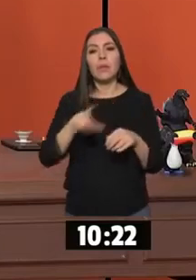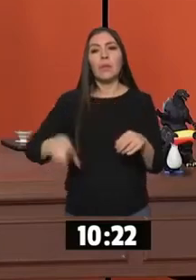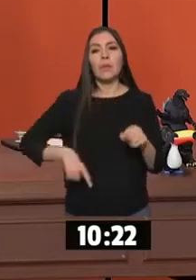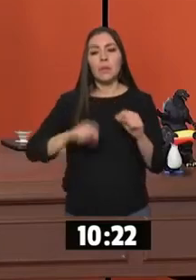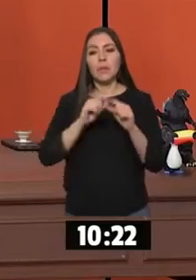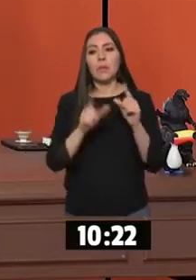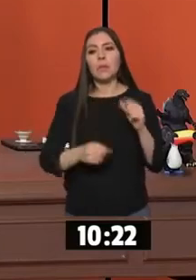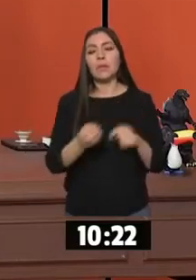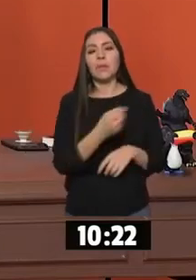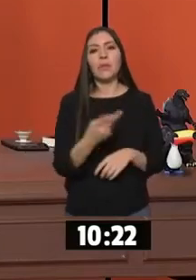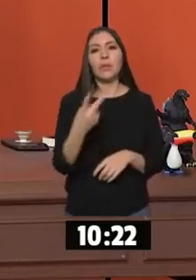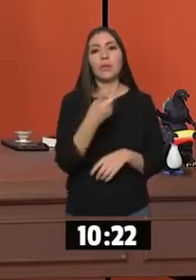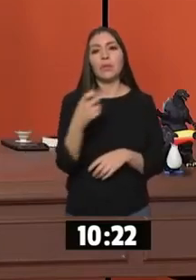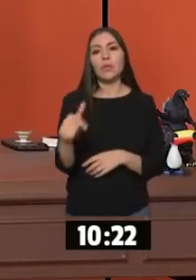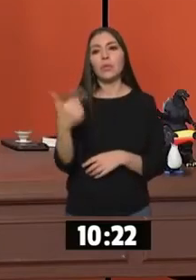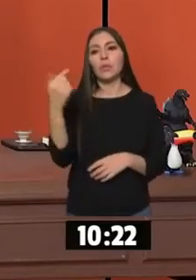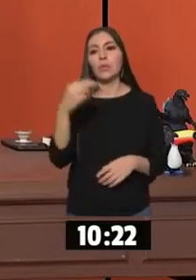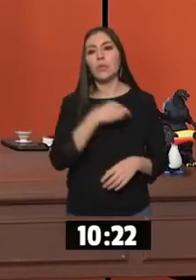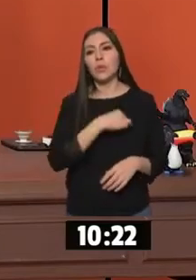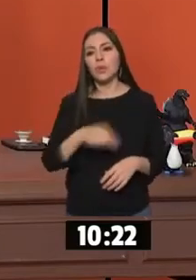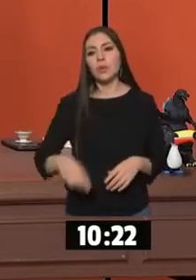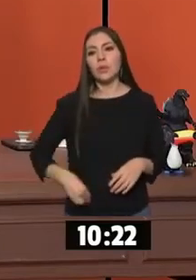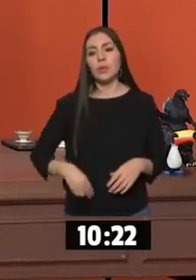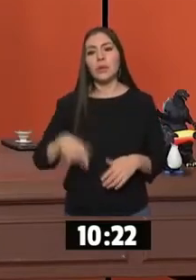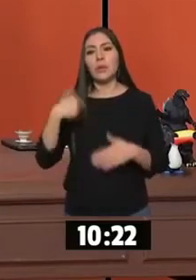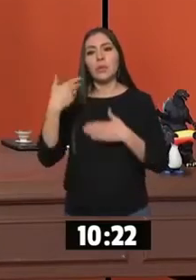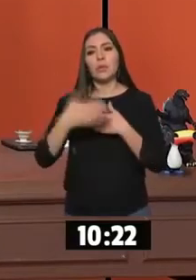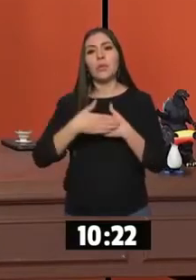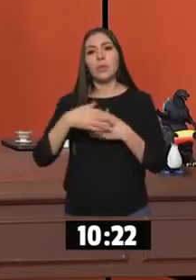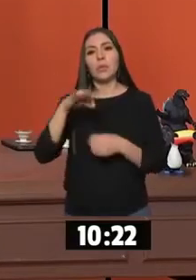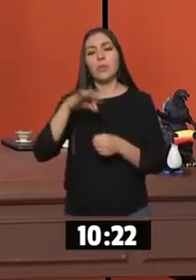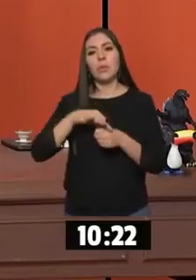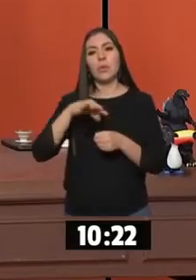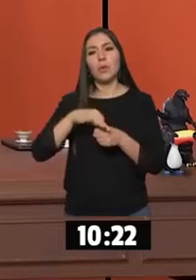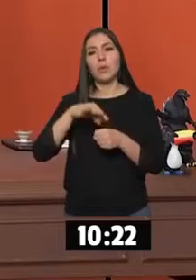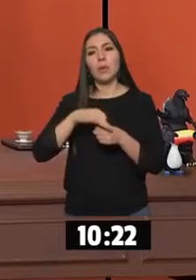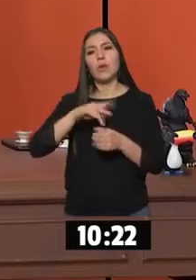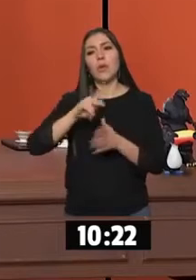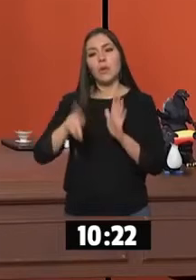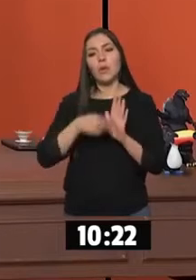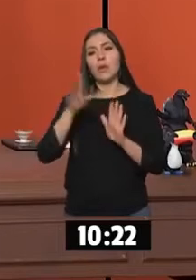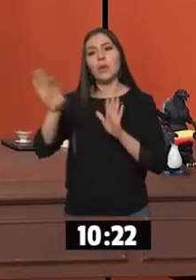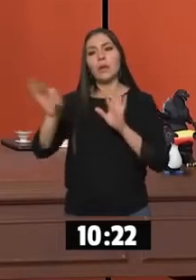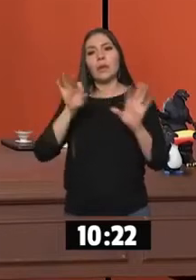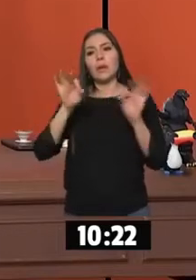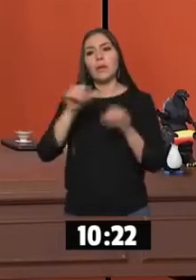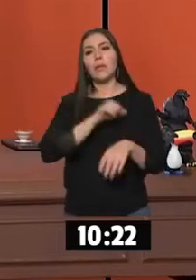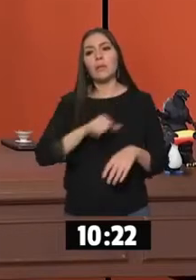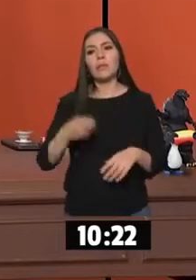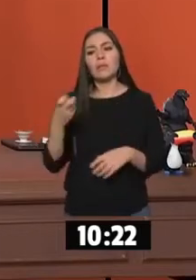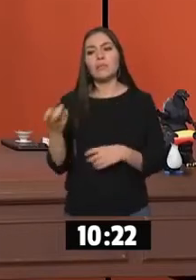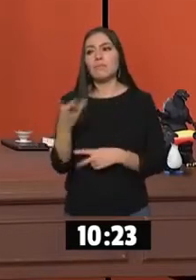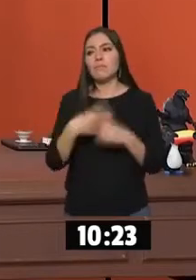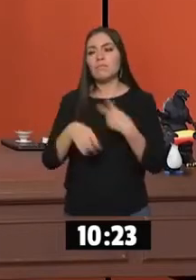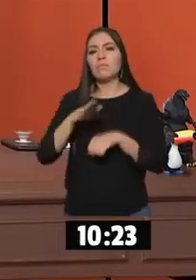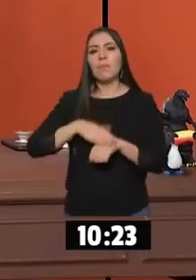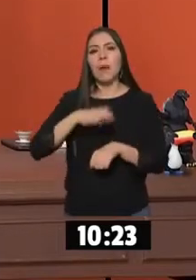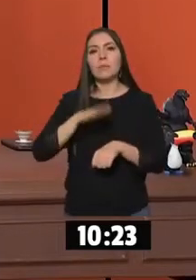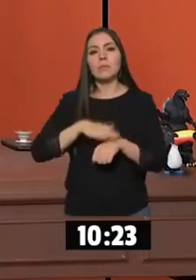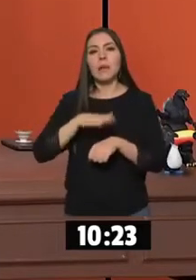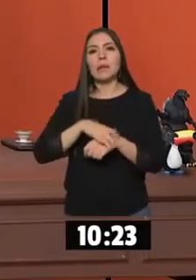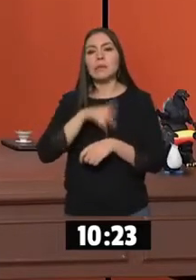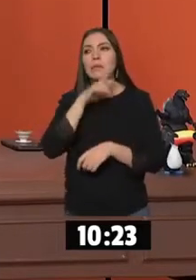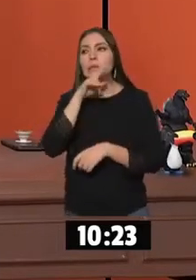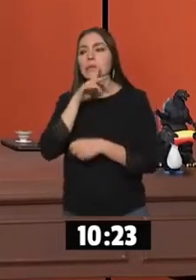212 municipios los que van a tener elecciones para renovar sus ayuntamientos, y eso también le genera mayor presión a los procesos